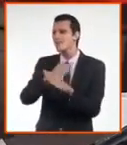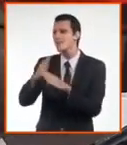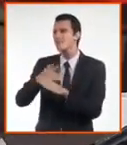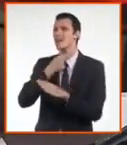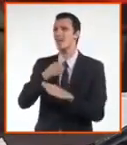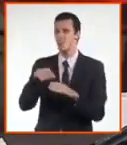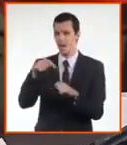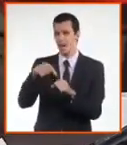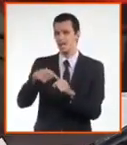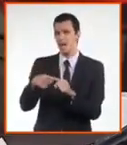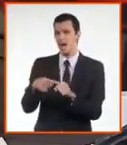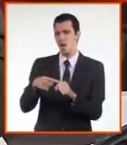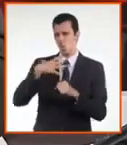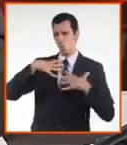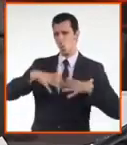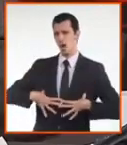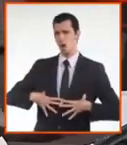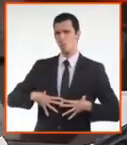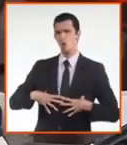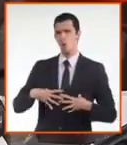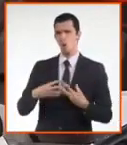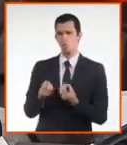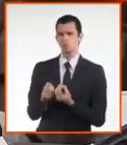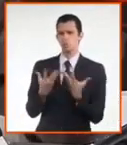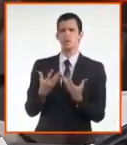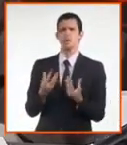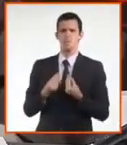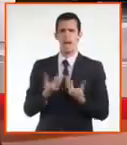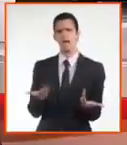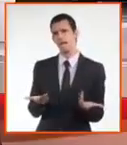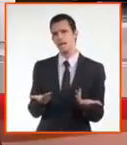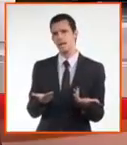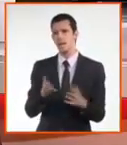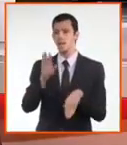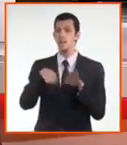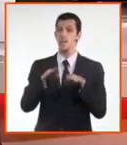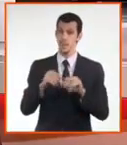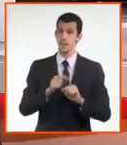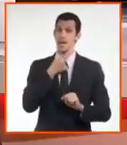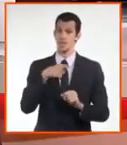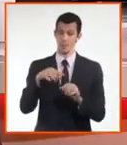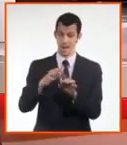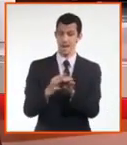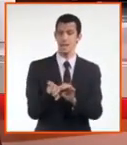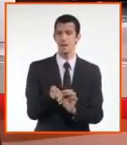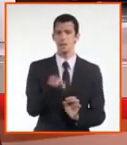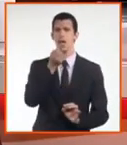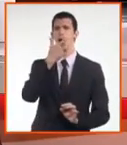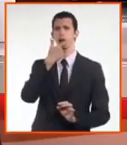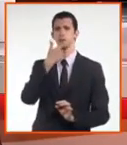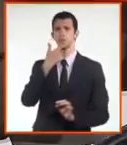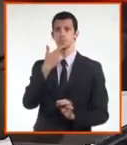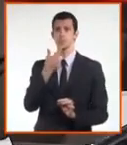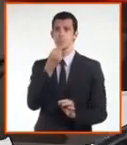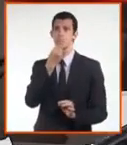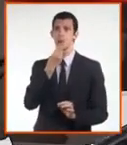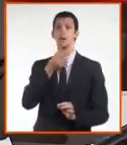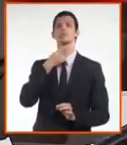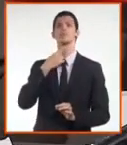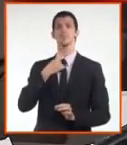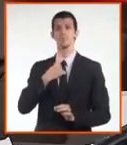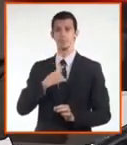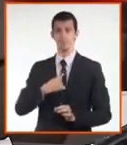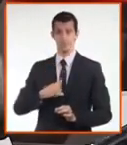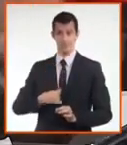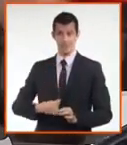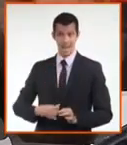medicamento que se absorbe en el intestino esto tiene mucha ciencia porque por ejemplo un medicamento que sea en